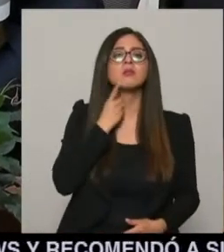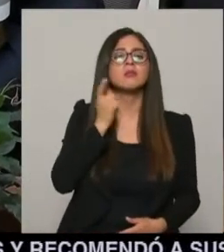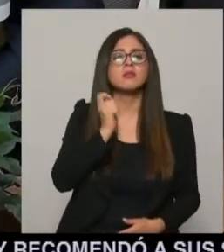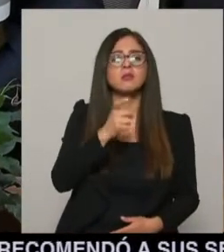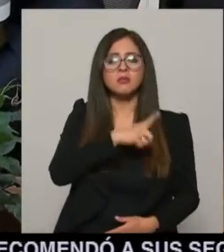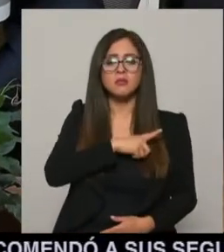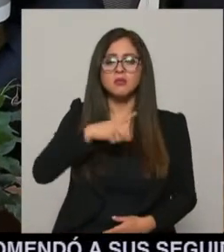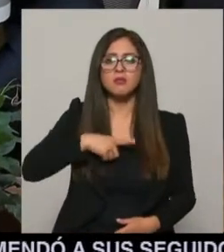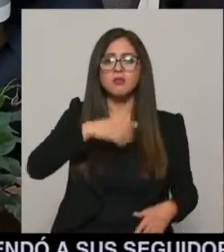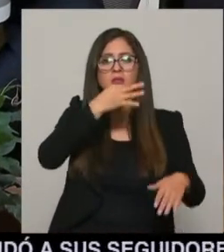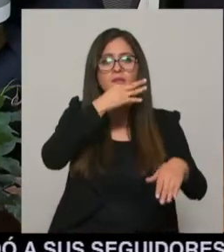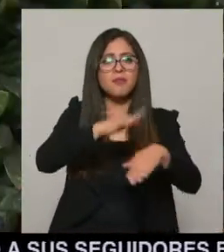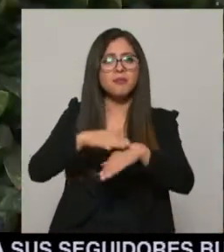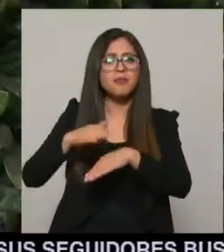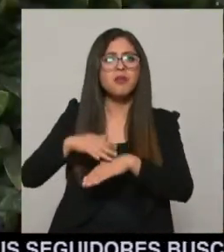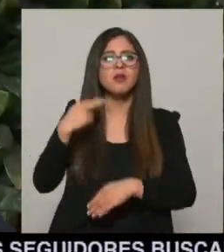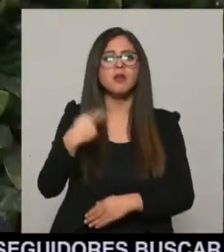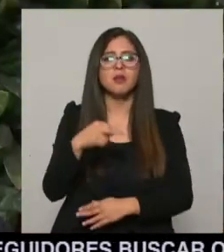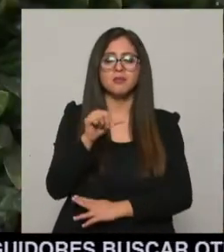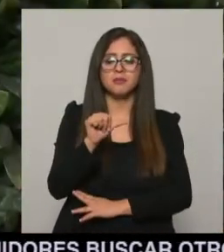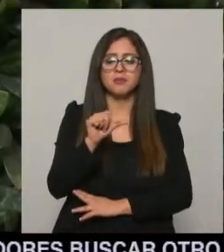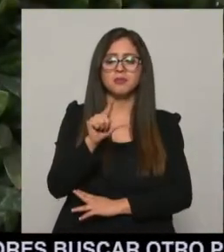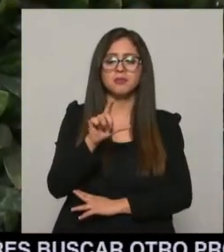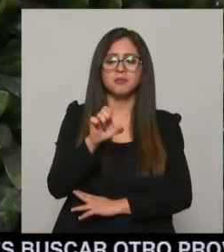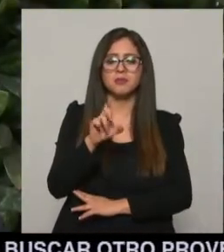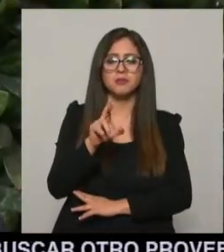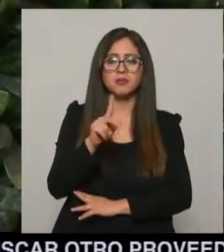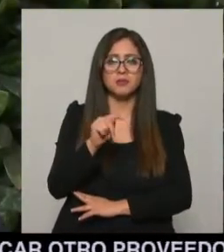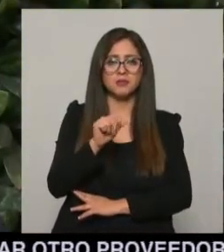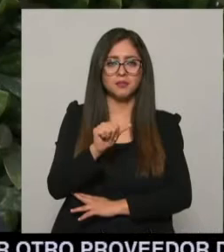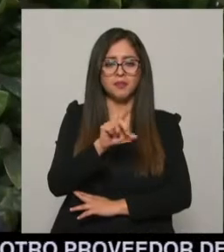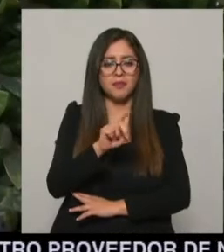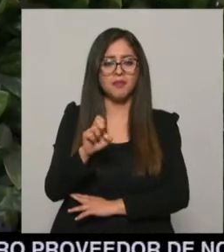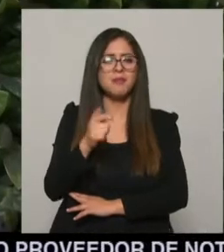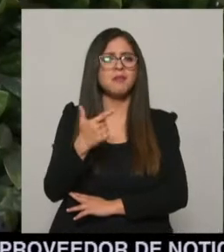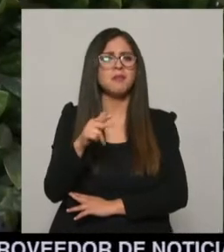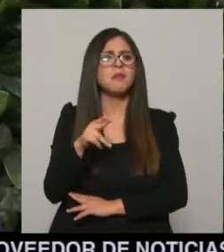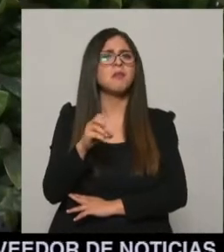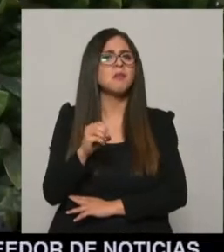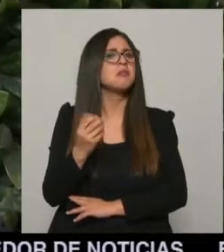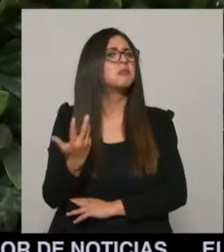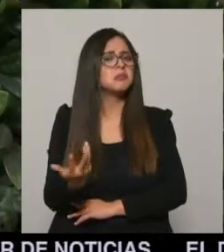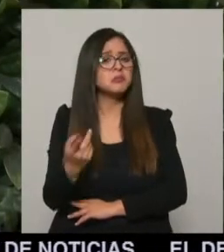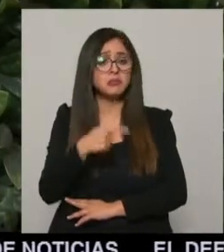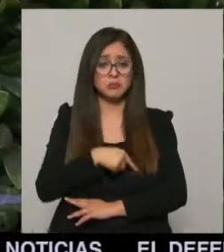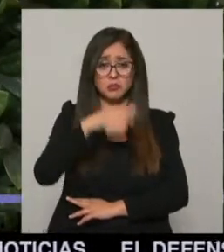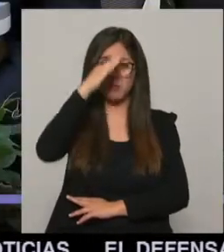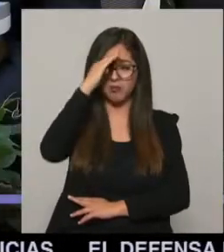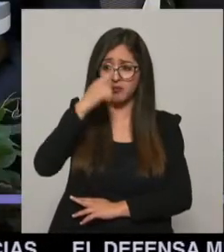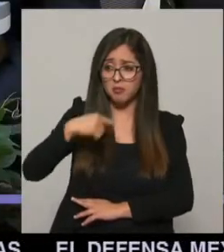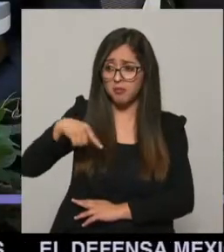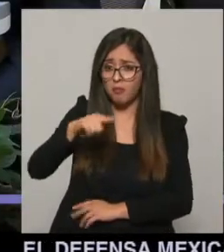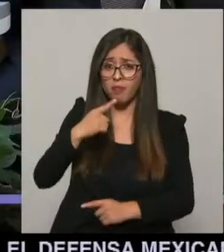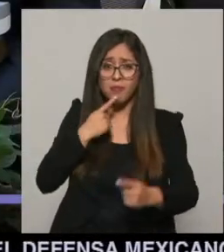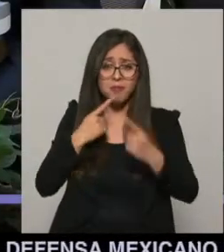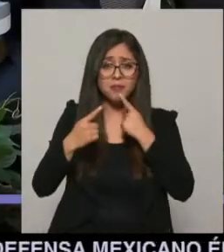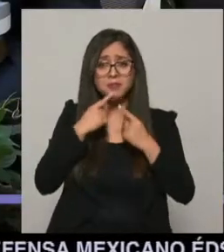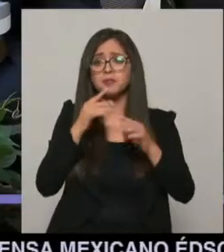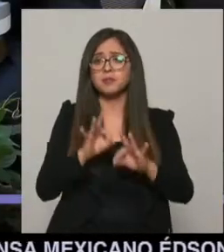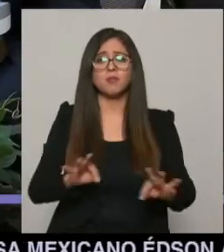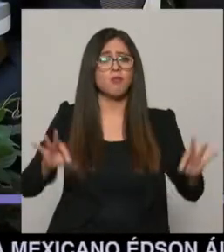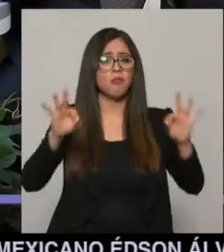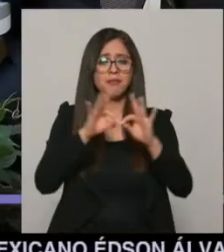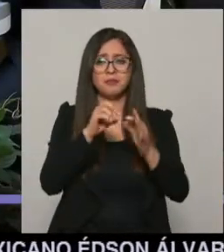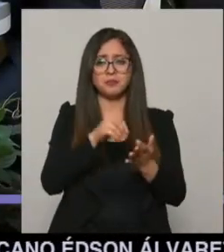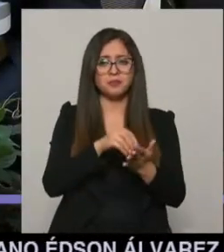de género. Esto, al día de hoy, creo que es un tema importante que se debe de evaluar. Bueno, la Jucopo, diputado,